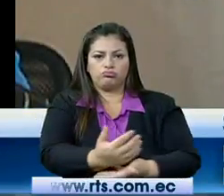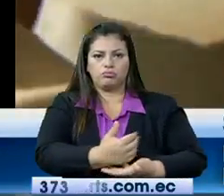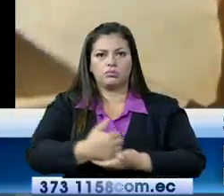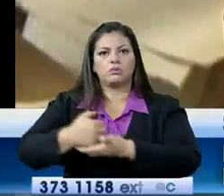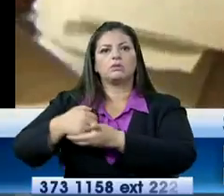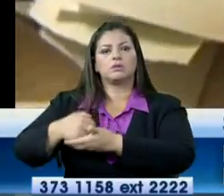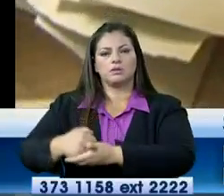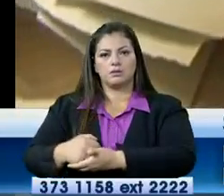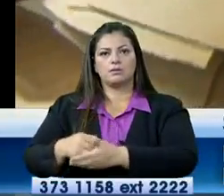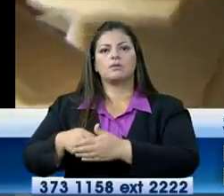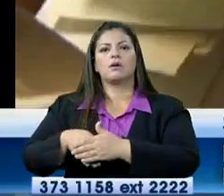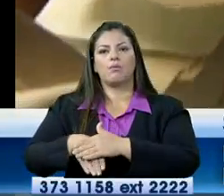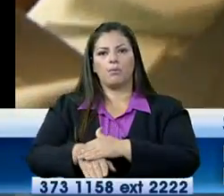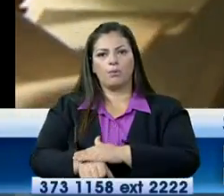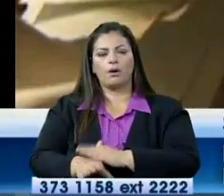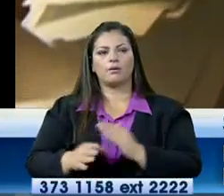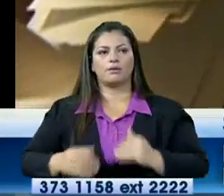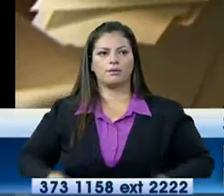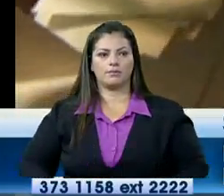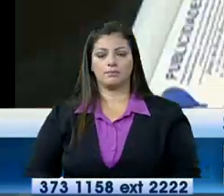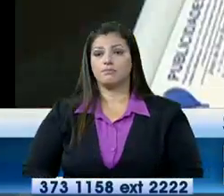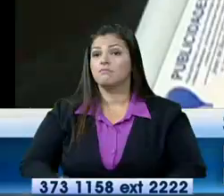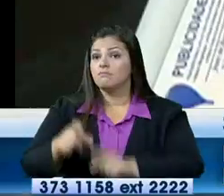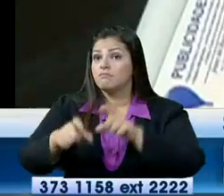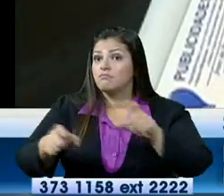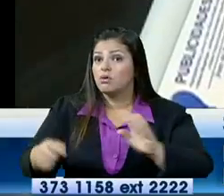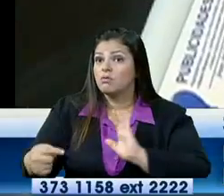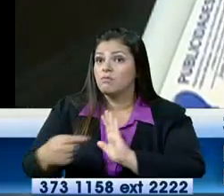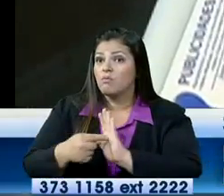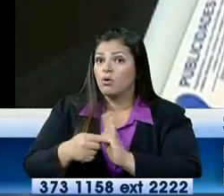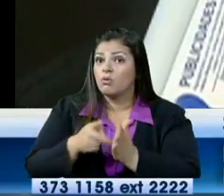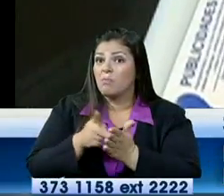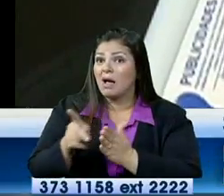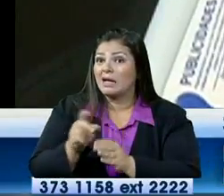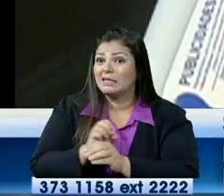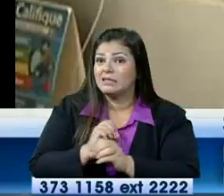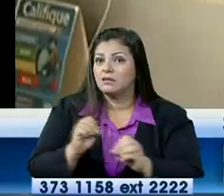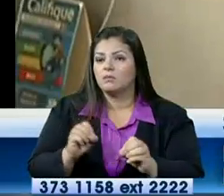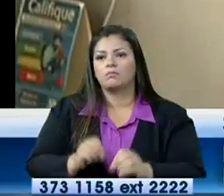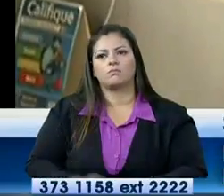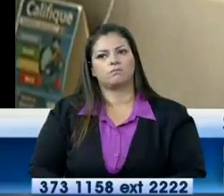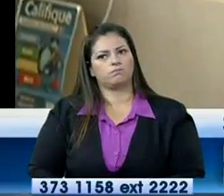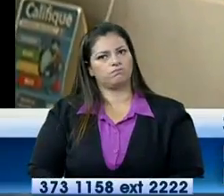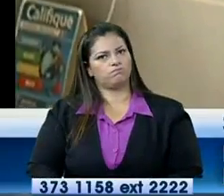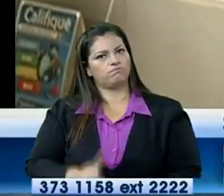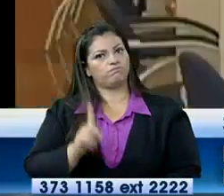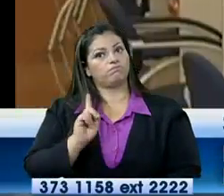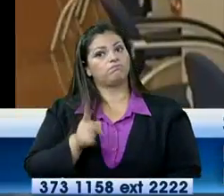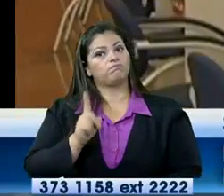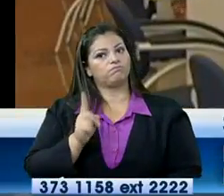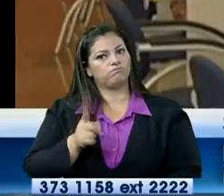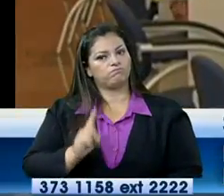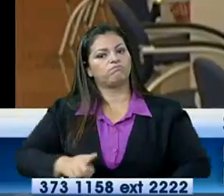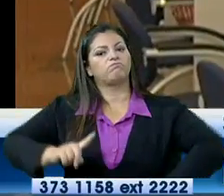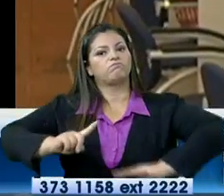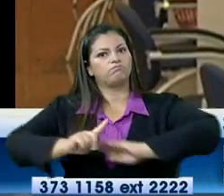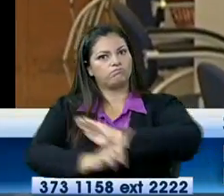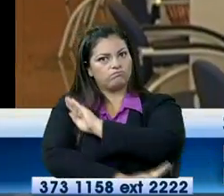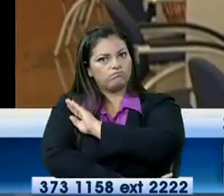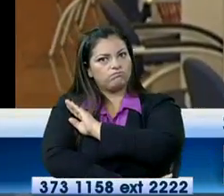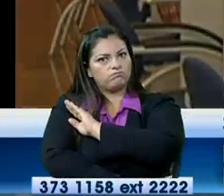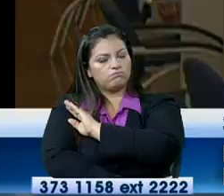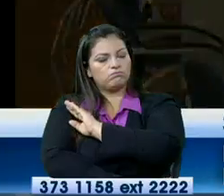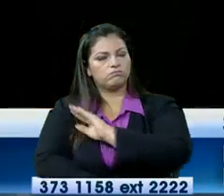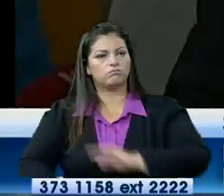contribuyentes. Los contribuyentes que no paguen lo que le deben al Estado deberán enfrentar acciones legales.